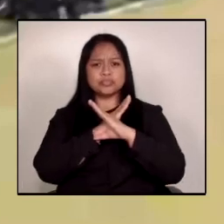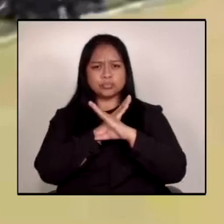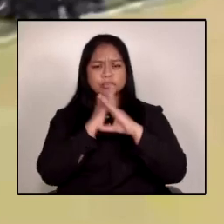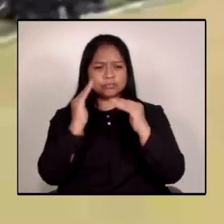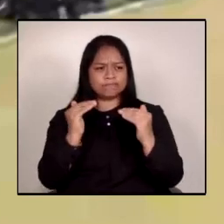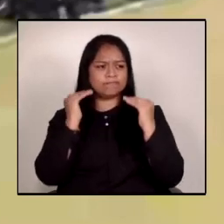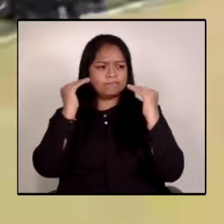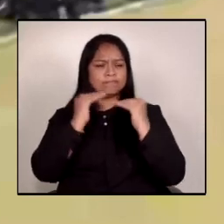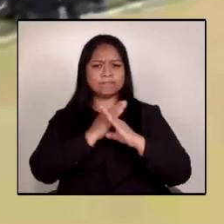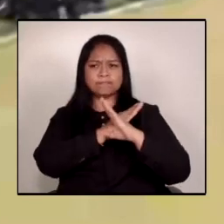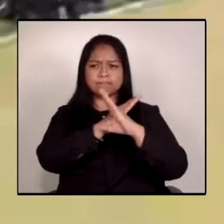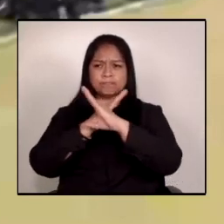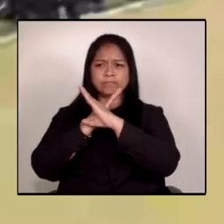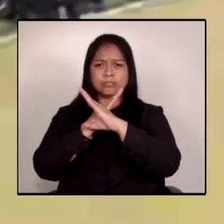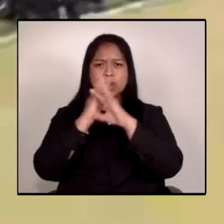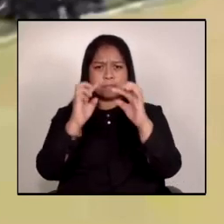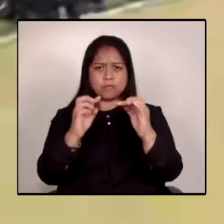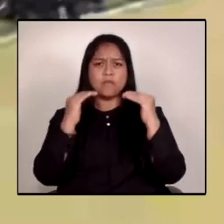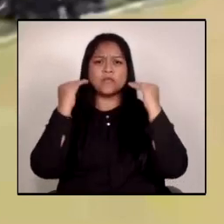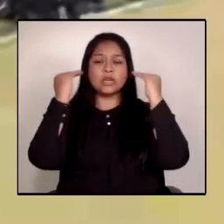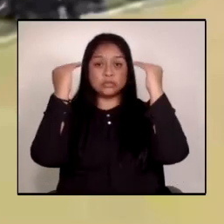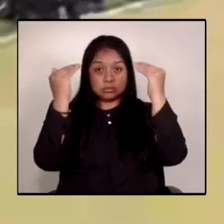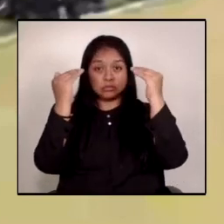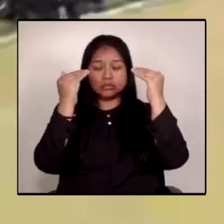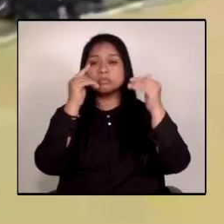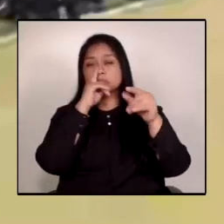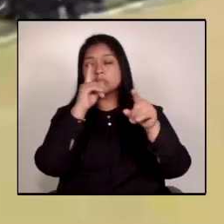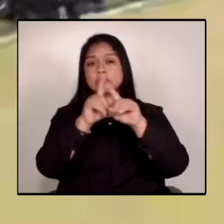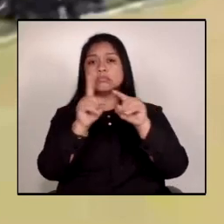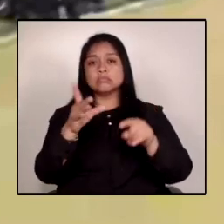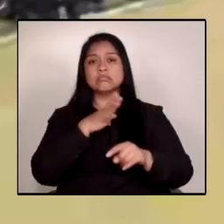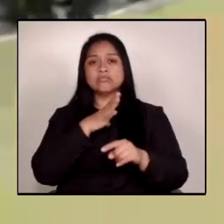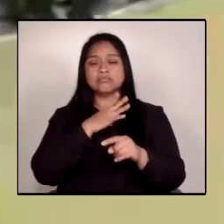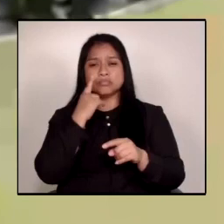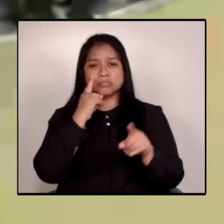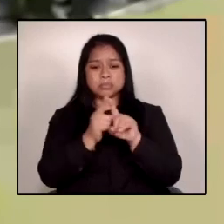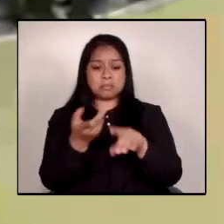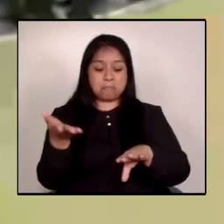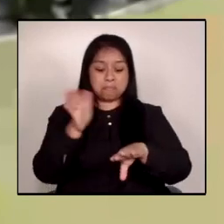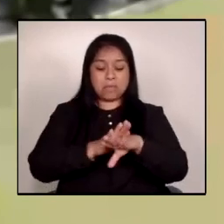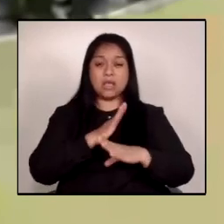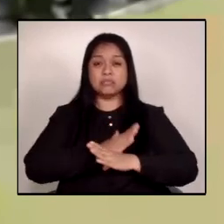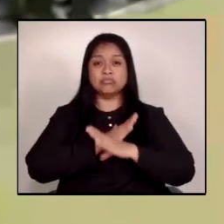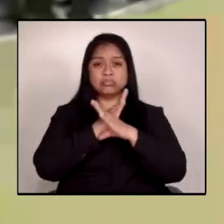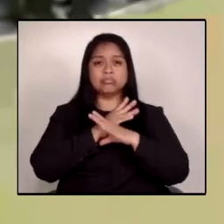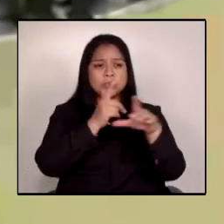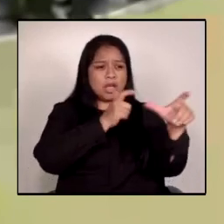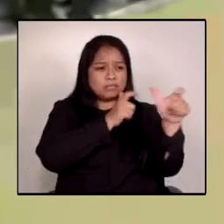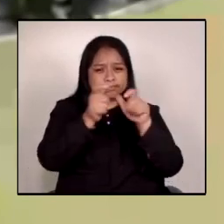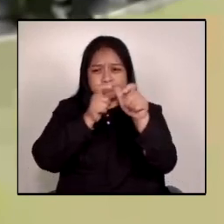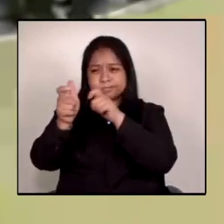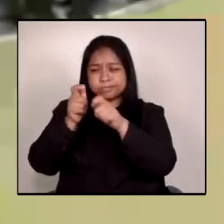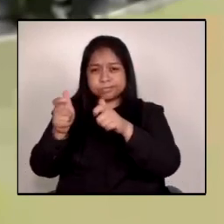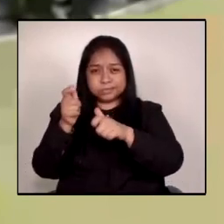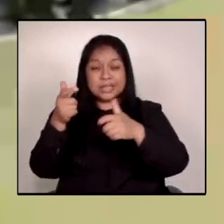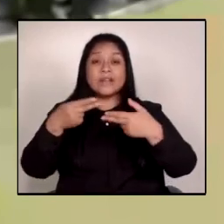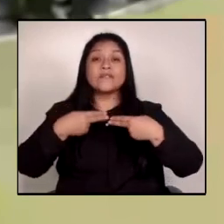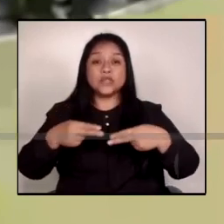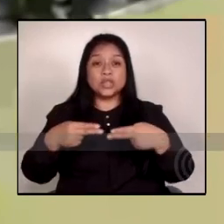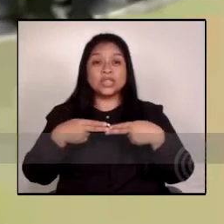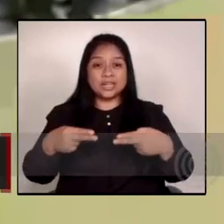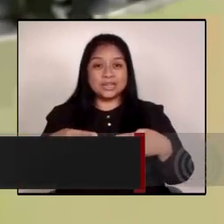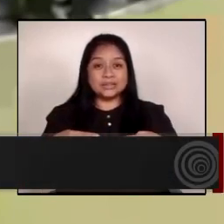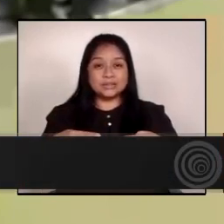altos estándares de profesionalidad y con ello incrementar la seguridad y control en las fronteras.